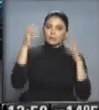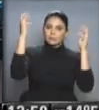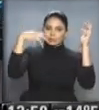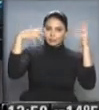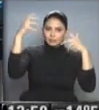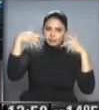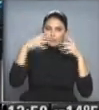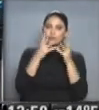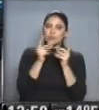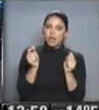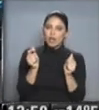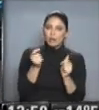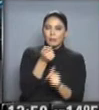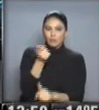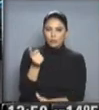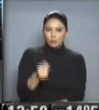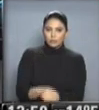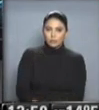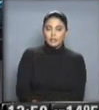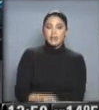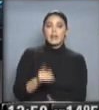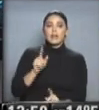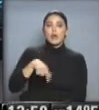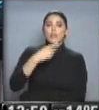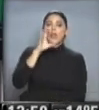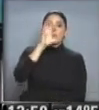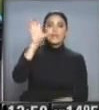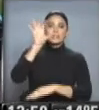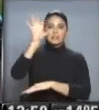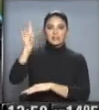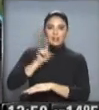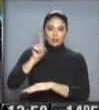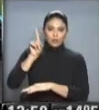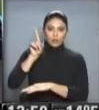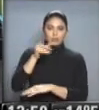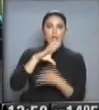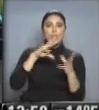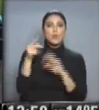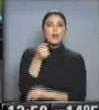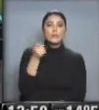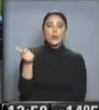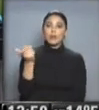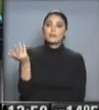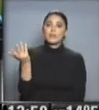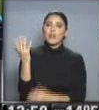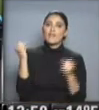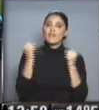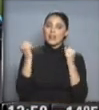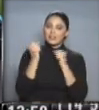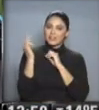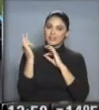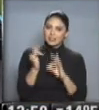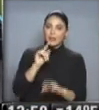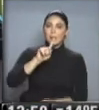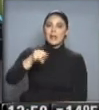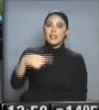lluvia muy débil, muy aislada. En las provincias del noroeste, poquita nubosidad, pero llegó el frío.